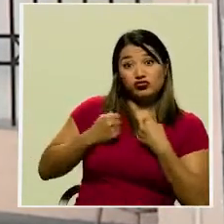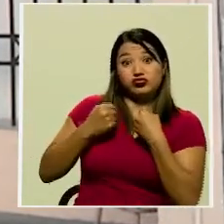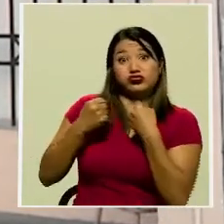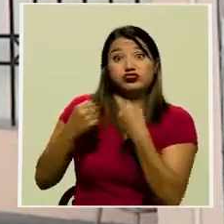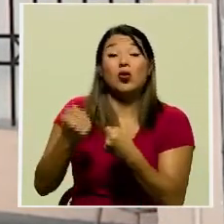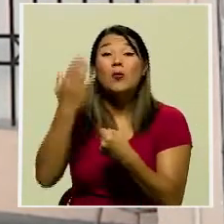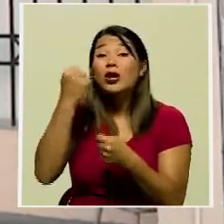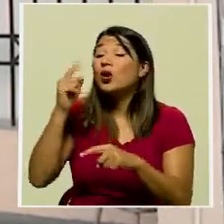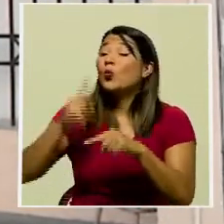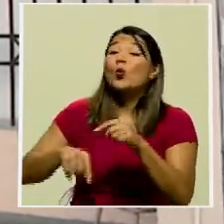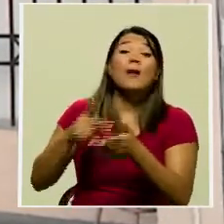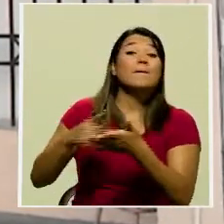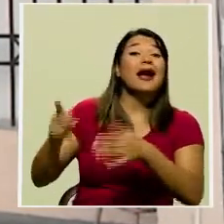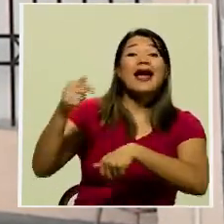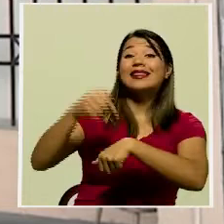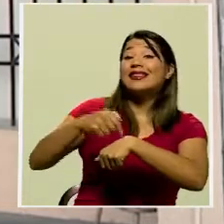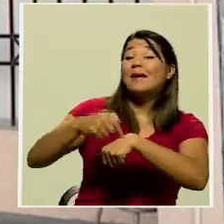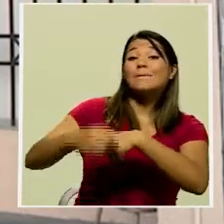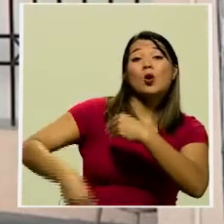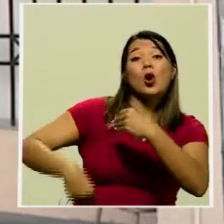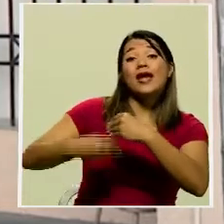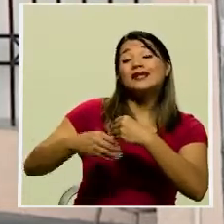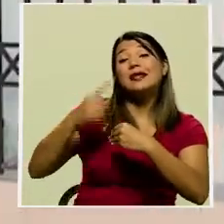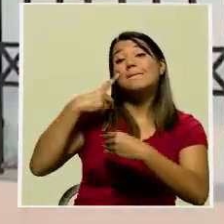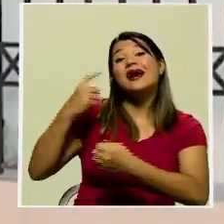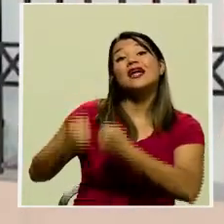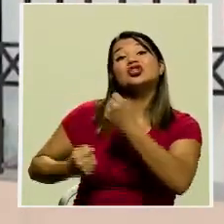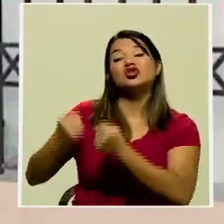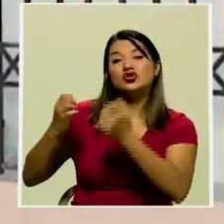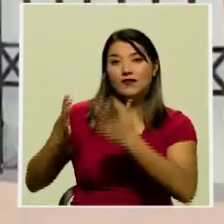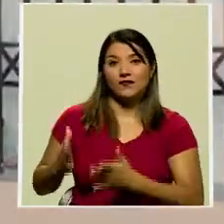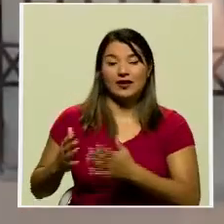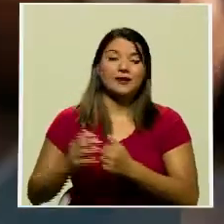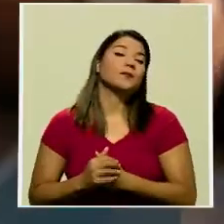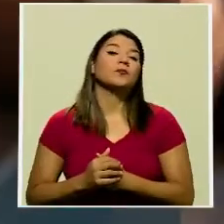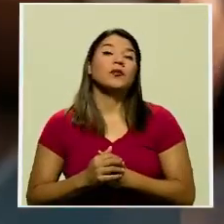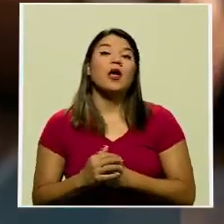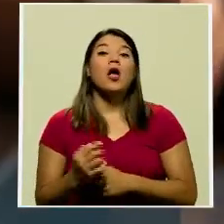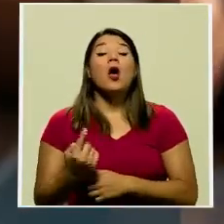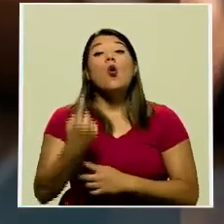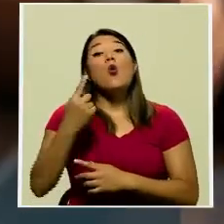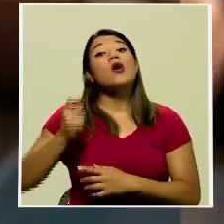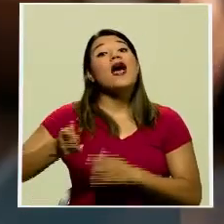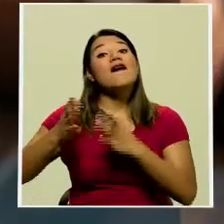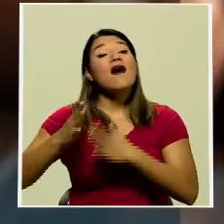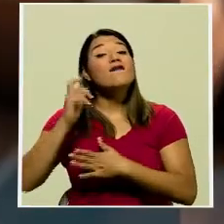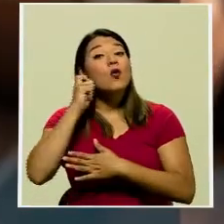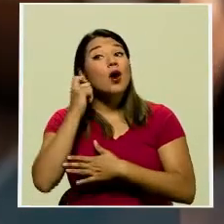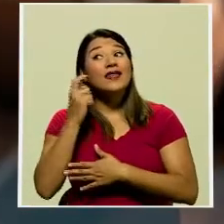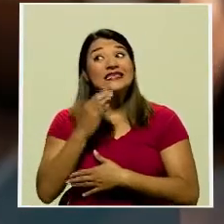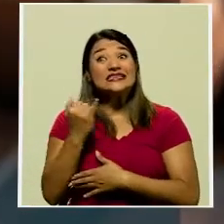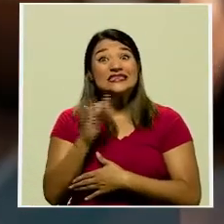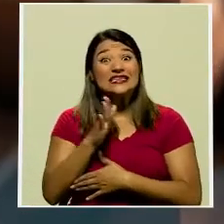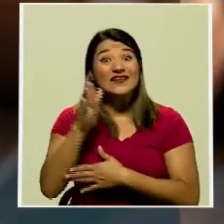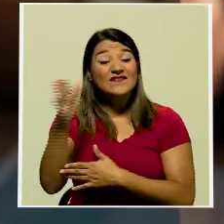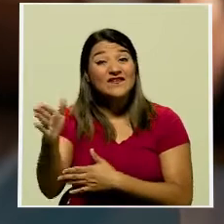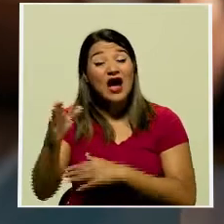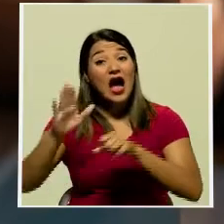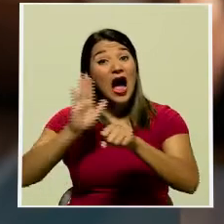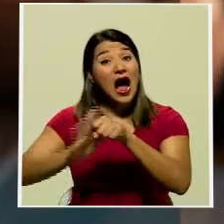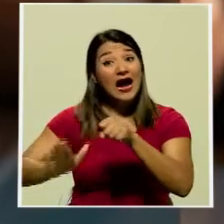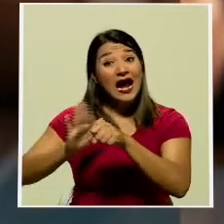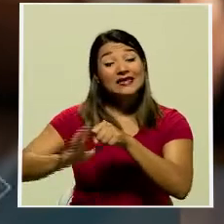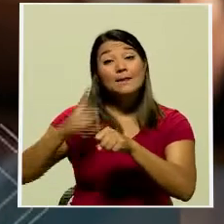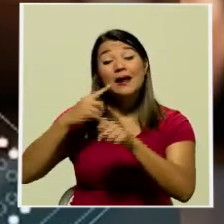primeros 26 días, 2 representantes tuvieron que hacerlo de esta manera. Una procuradora, en una gira a Cañas para atender un caso de